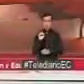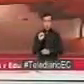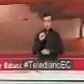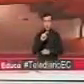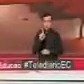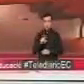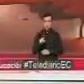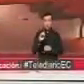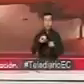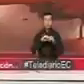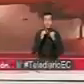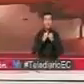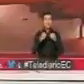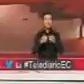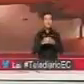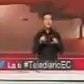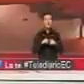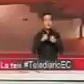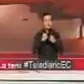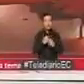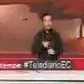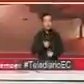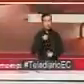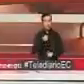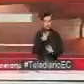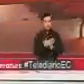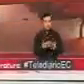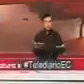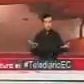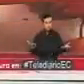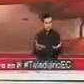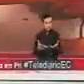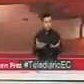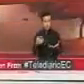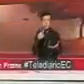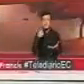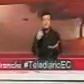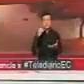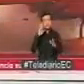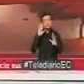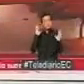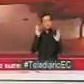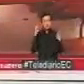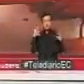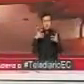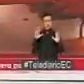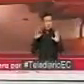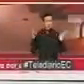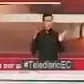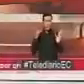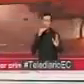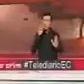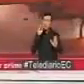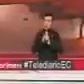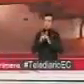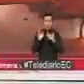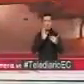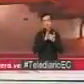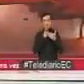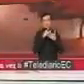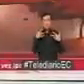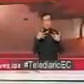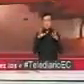Tuárez, con organizaciones sociales. En el encuentro, Tuárez reiteró que no tiene nada que temer ante las acusaciones en su